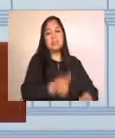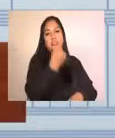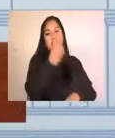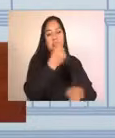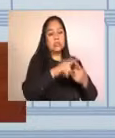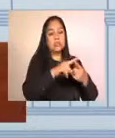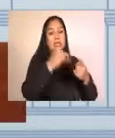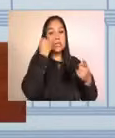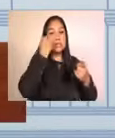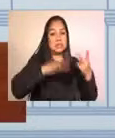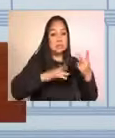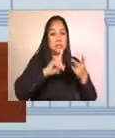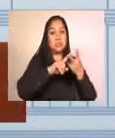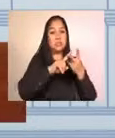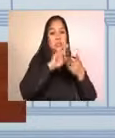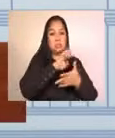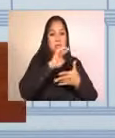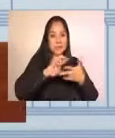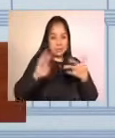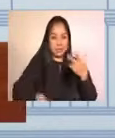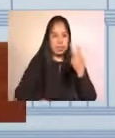en Izabal, 1 en el Petén.